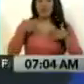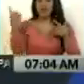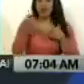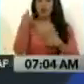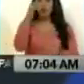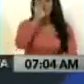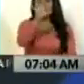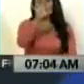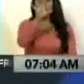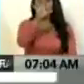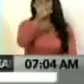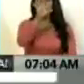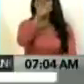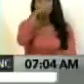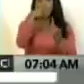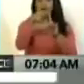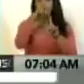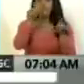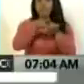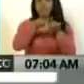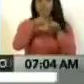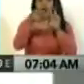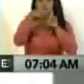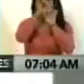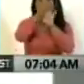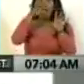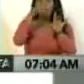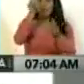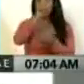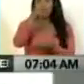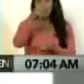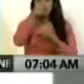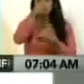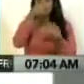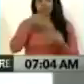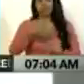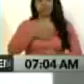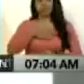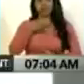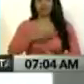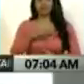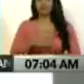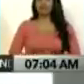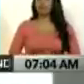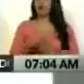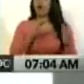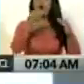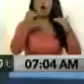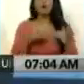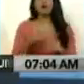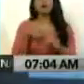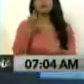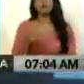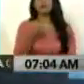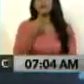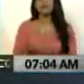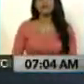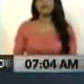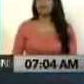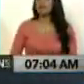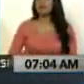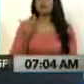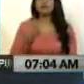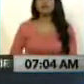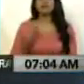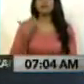nuestra patria, con la etiqueta Venezuela indestructible y soberana. Y vamos a revisar otro de los mensajes de Rosa George Brice. Nos dice, es